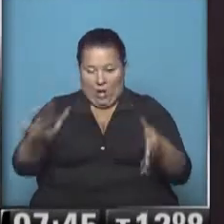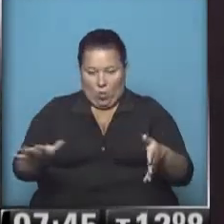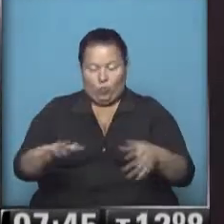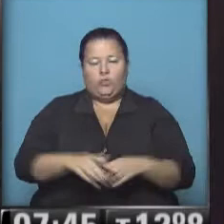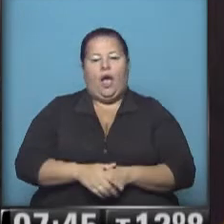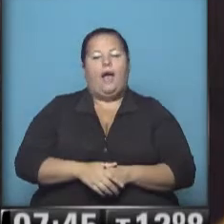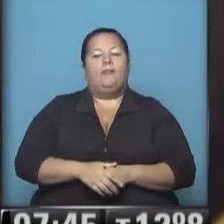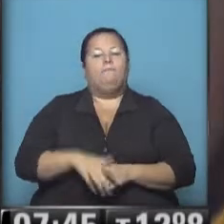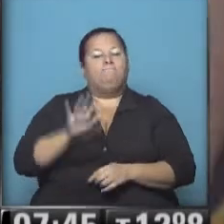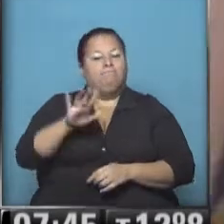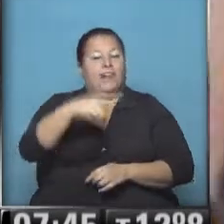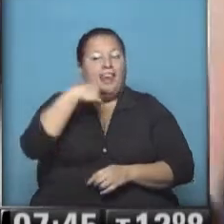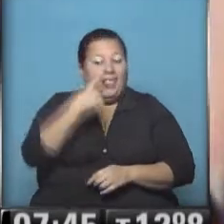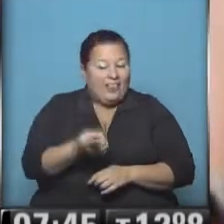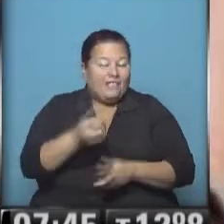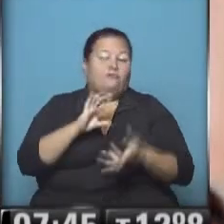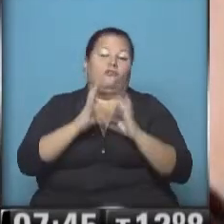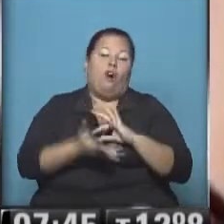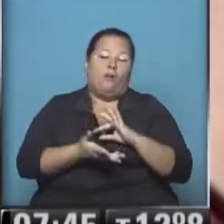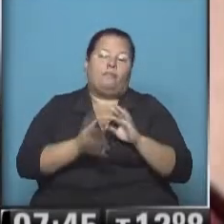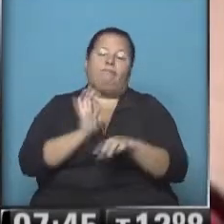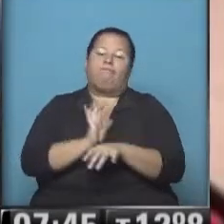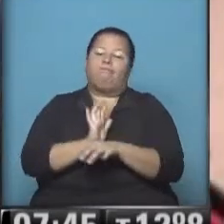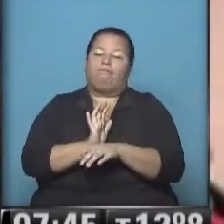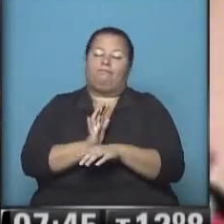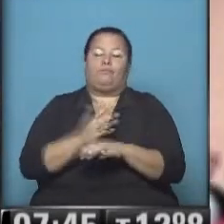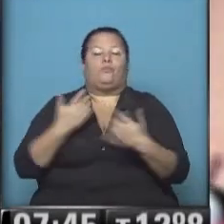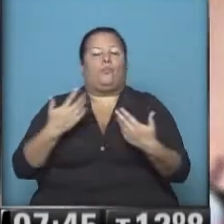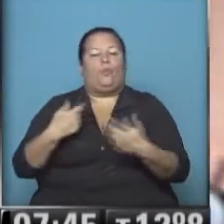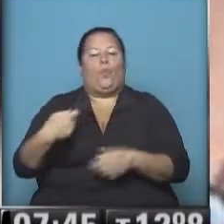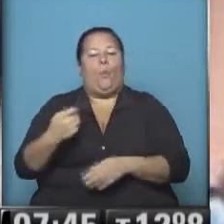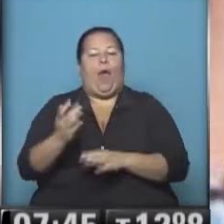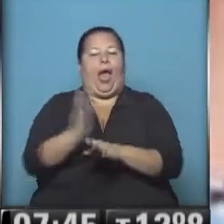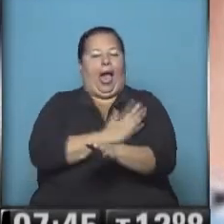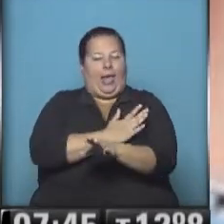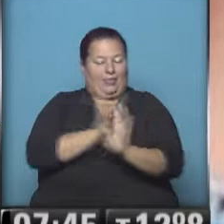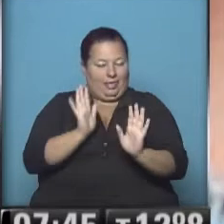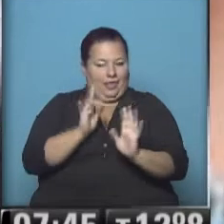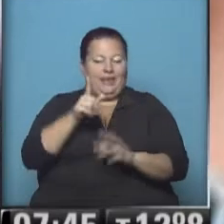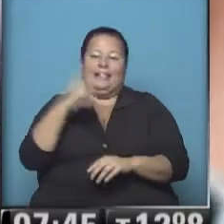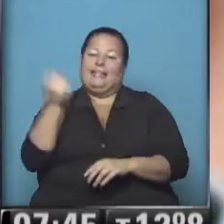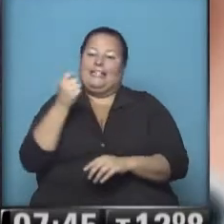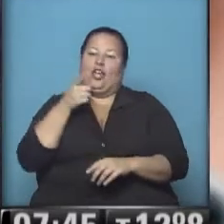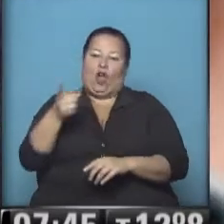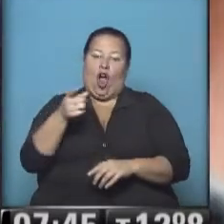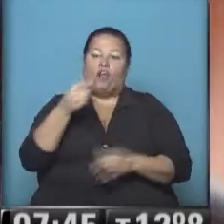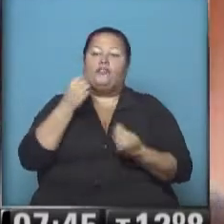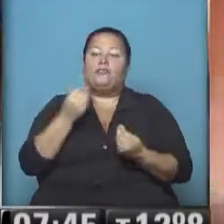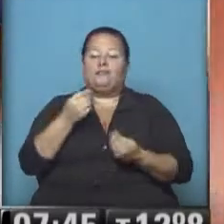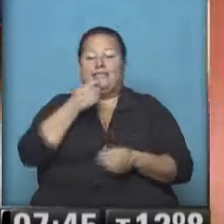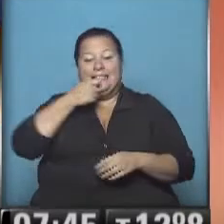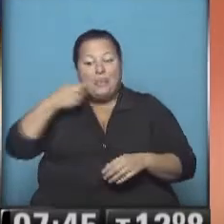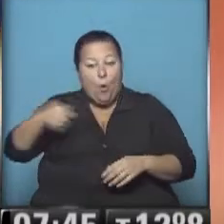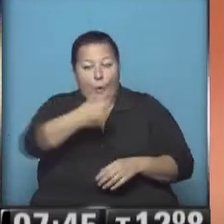está argumentando de alguna manera que puede ser una jubilación anticipada lo que está tratando de evitar es el